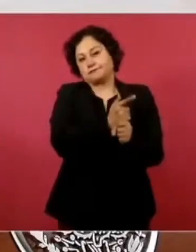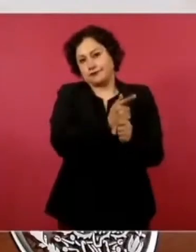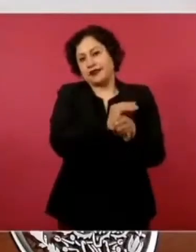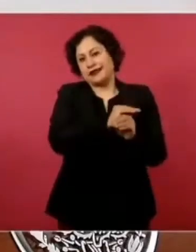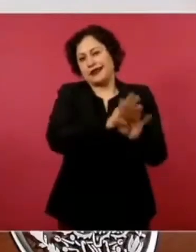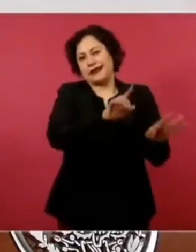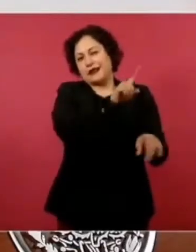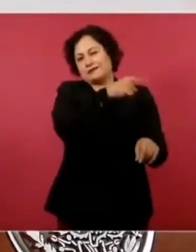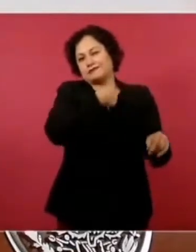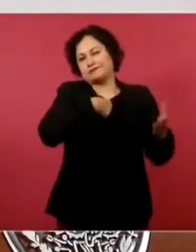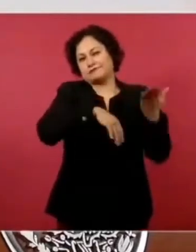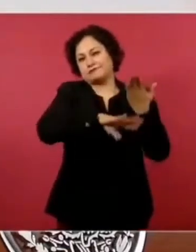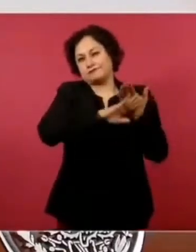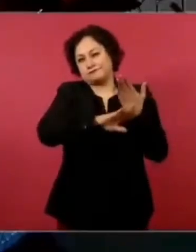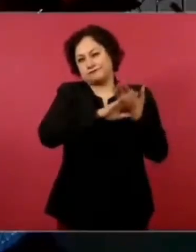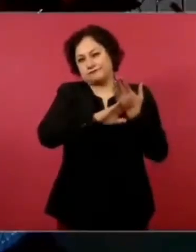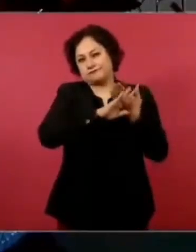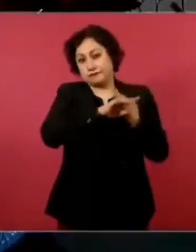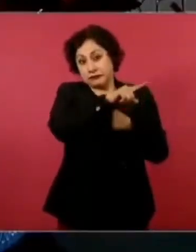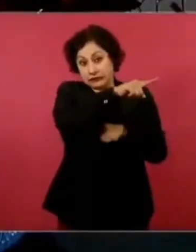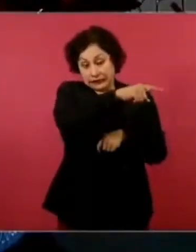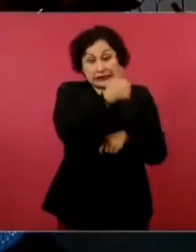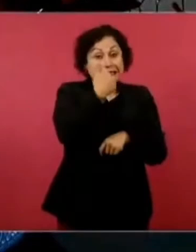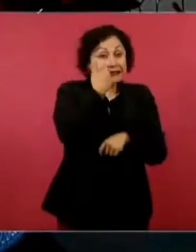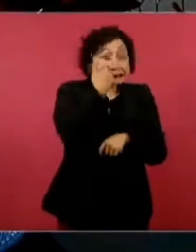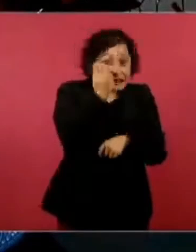que nos peleáramos.